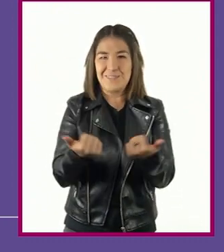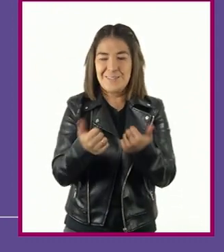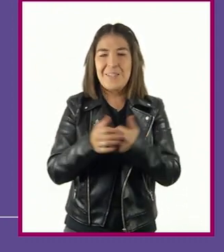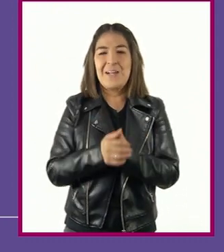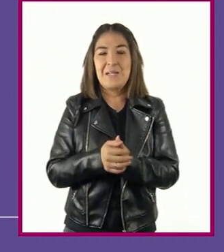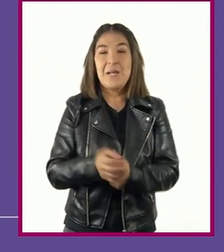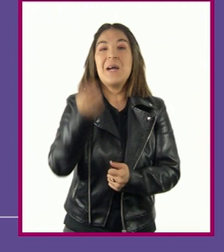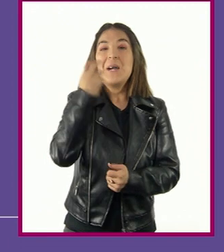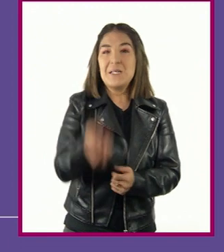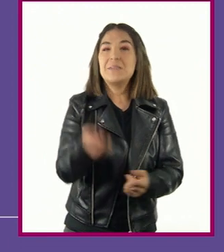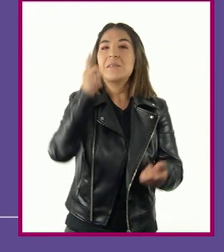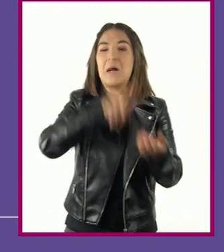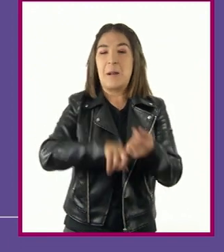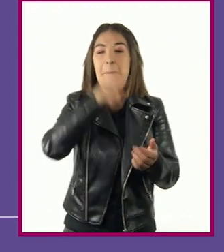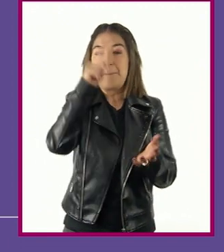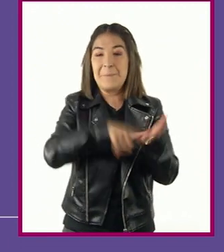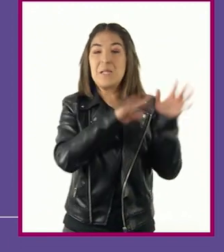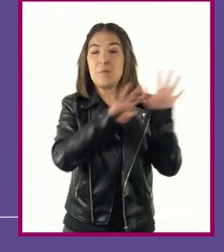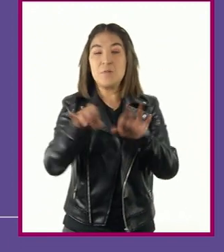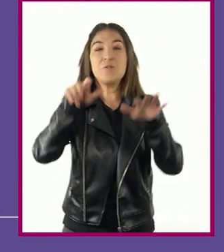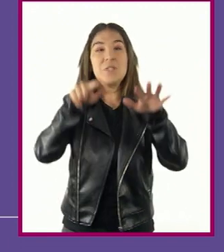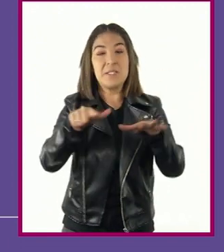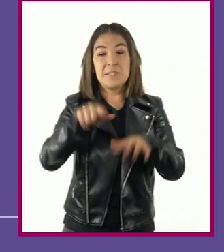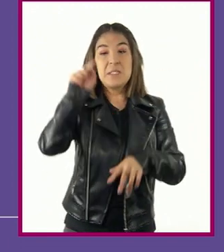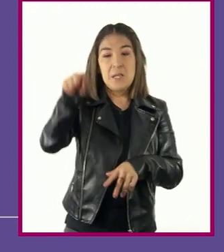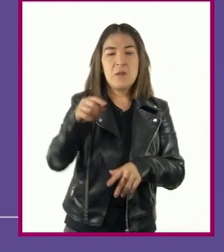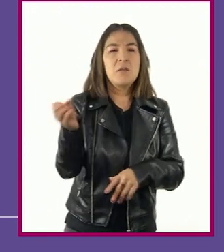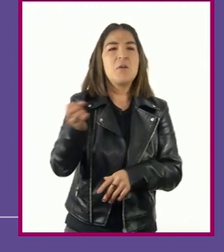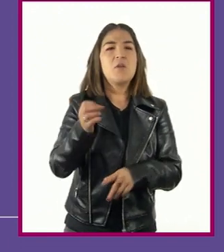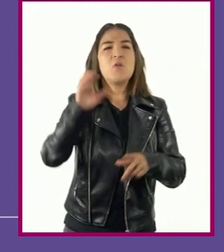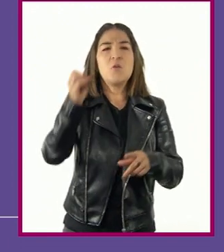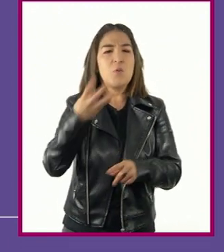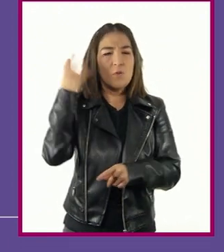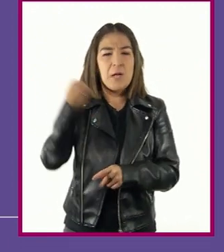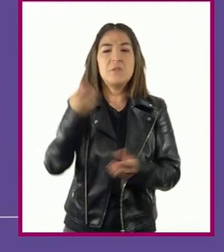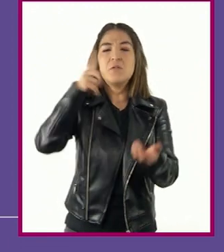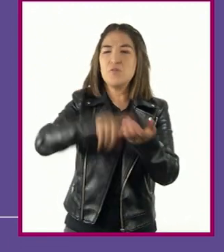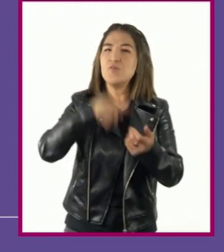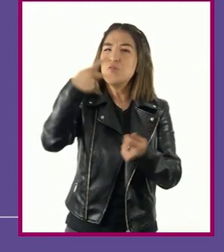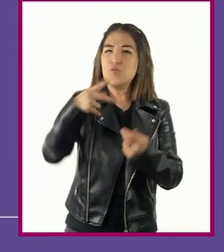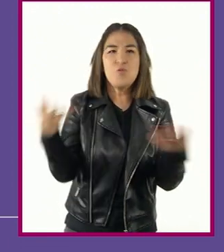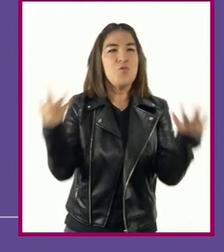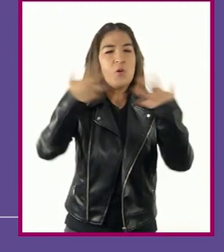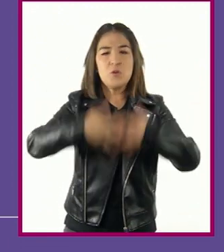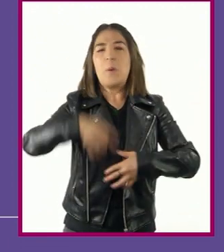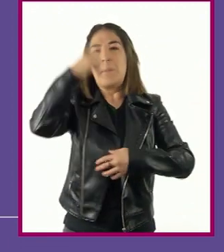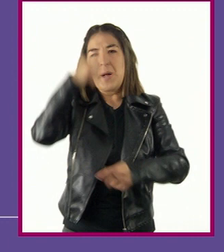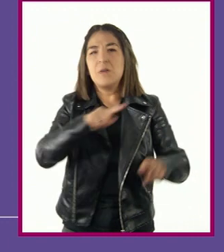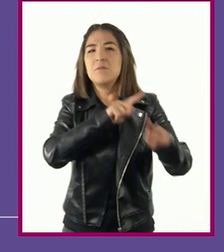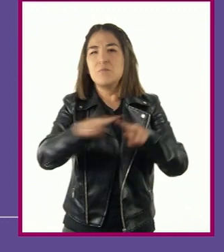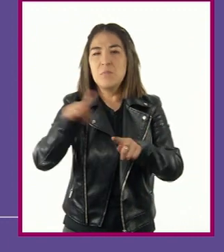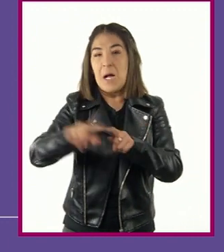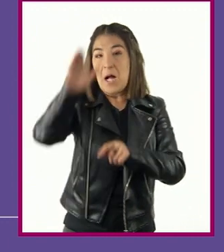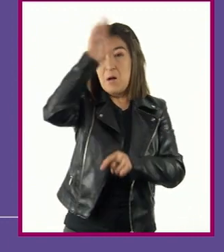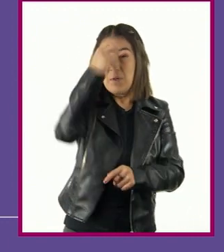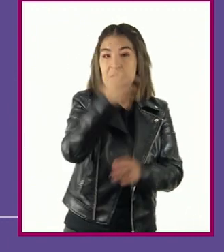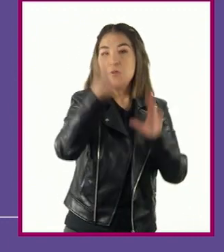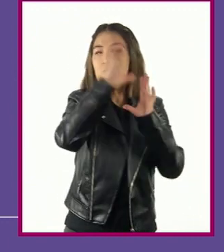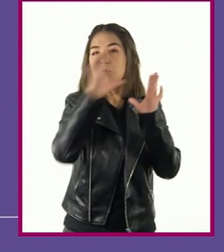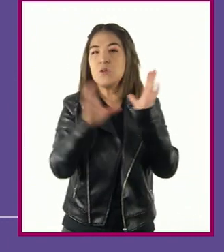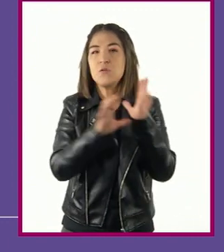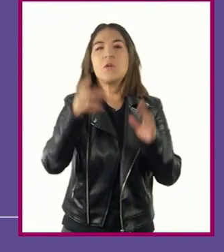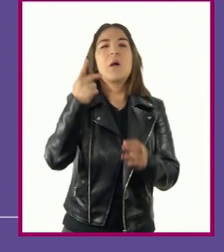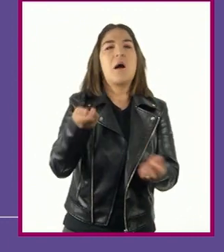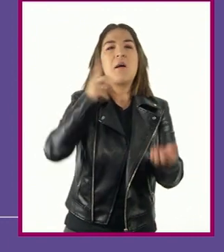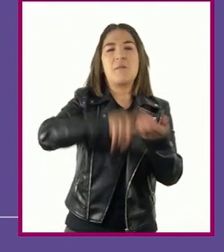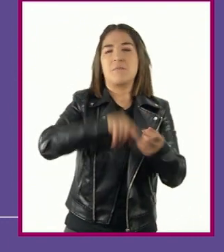de 1917, el Congreso mantiene la función de fiscalizar de acuerdo a la Constitución Política